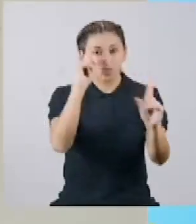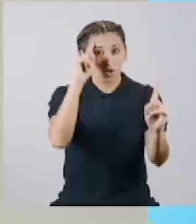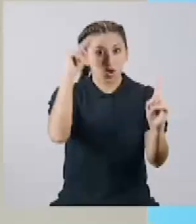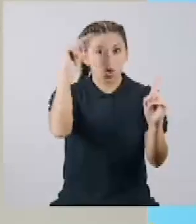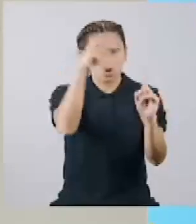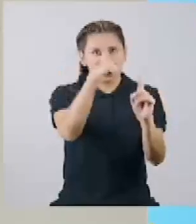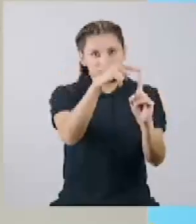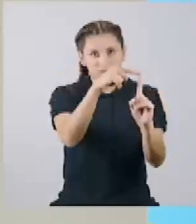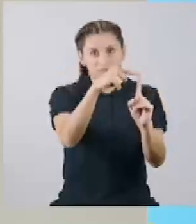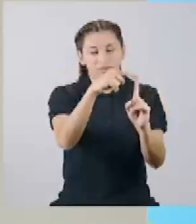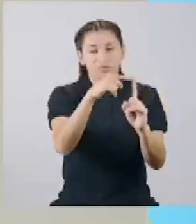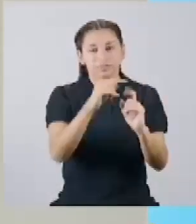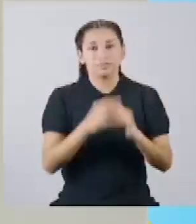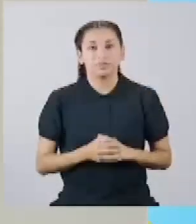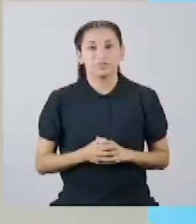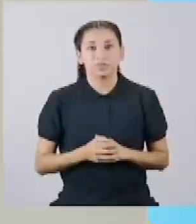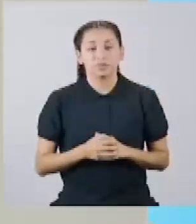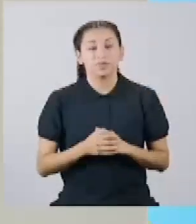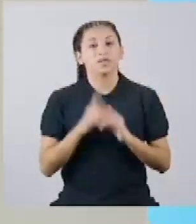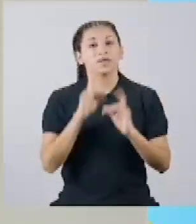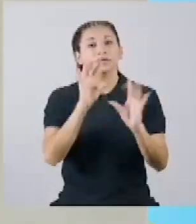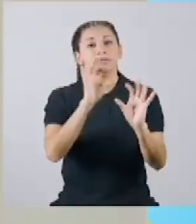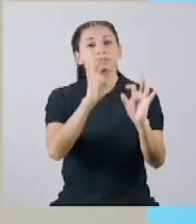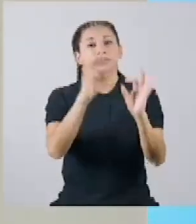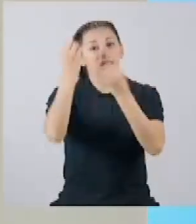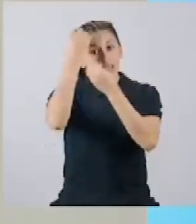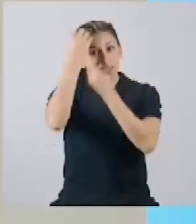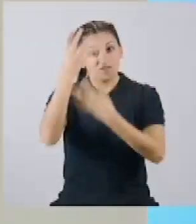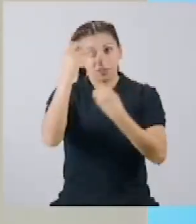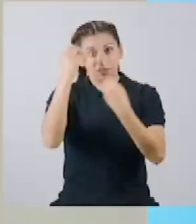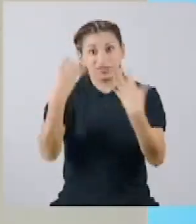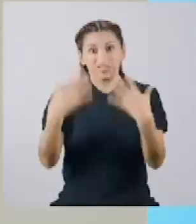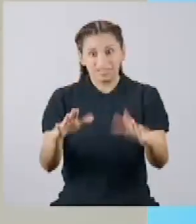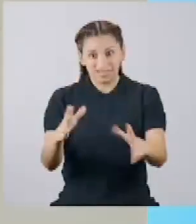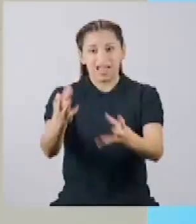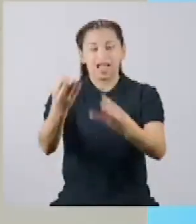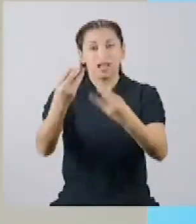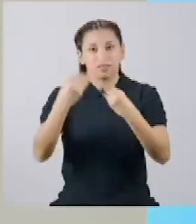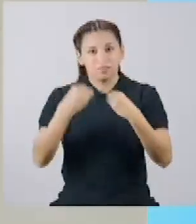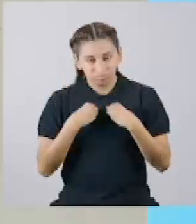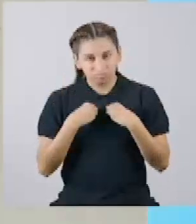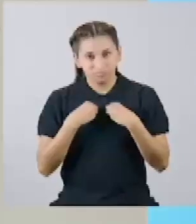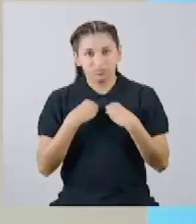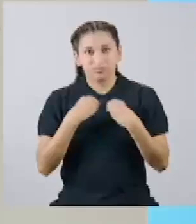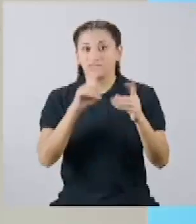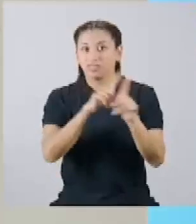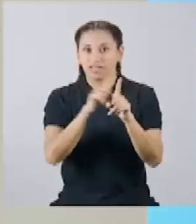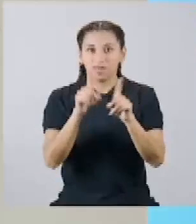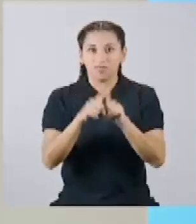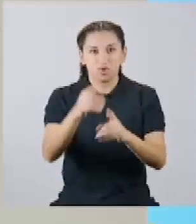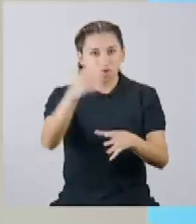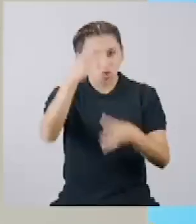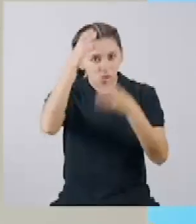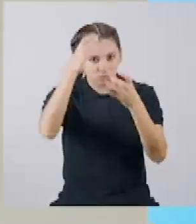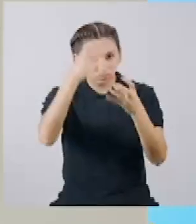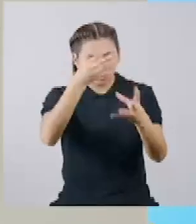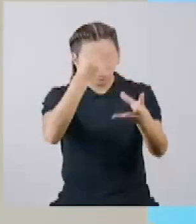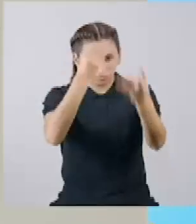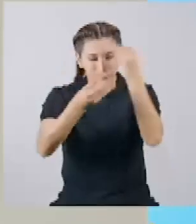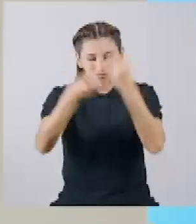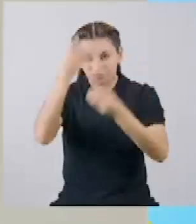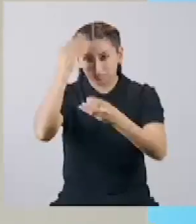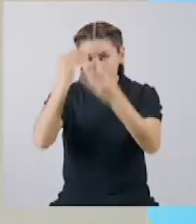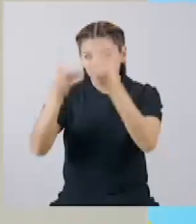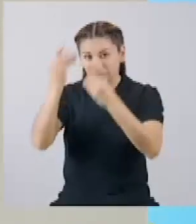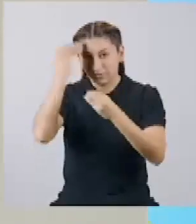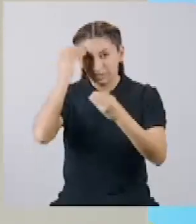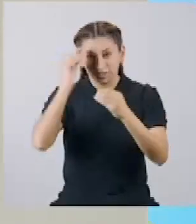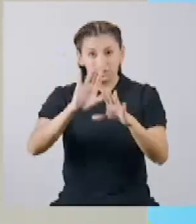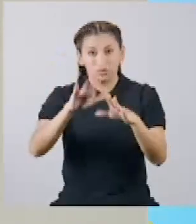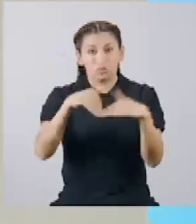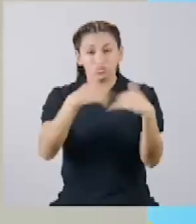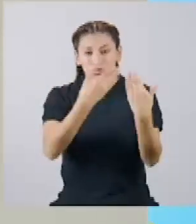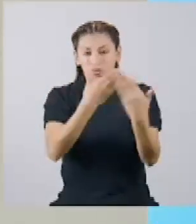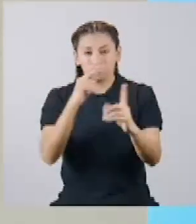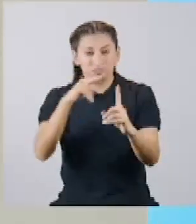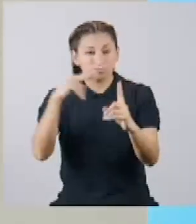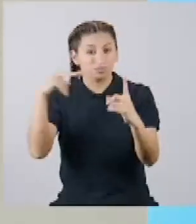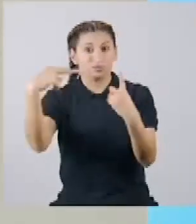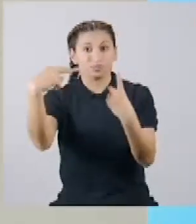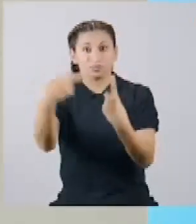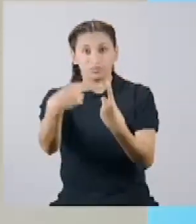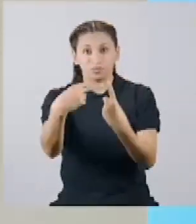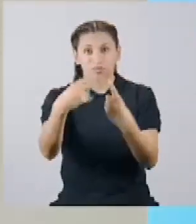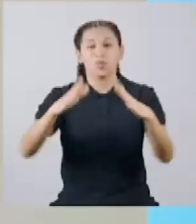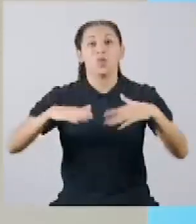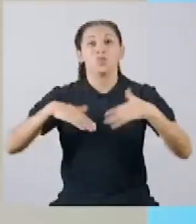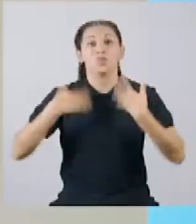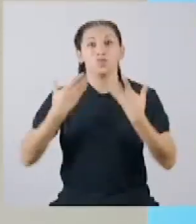objetivos que pretendamos alcanzar. Con la información obtenida y el conocimiento sobre los usuarios, sus necesidades y sus